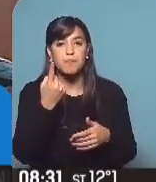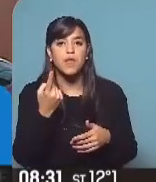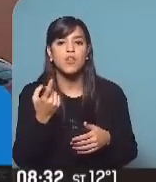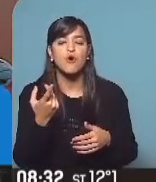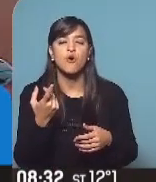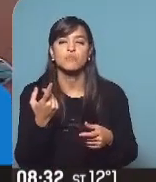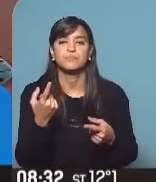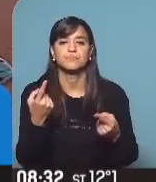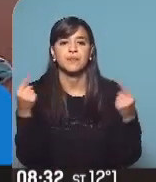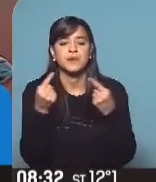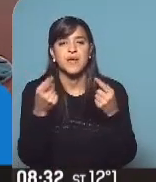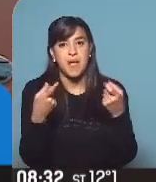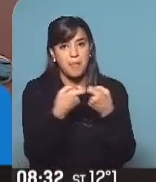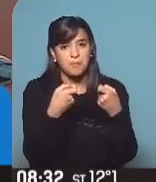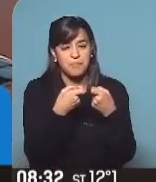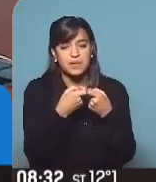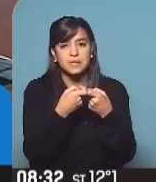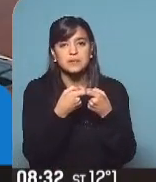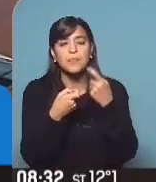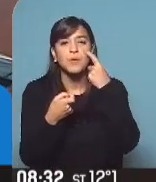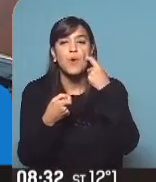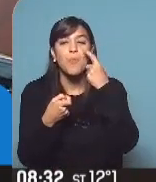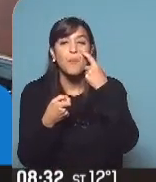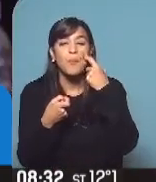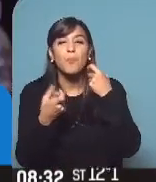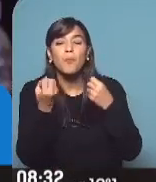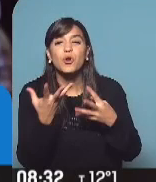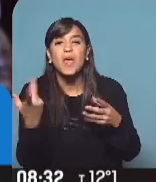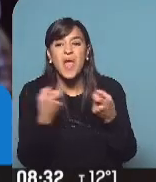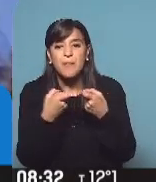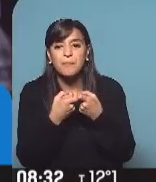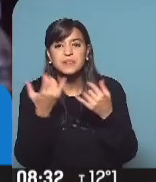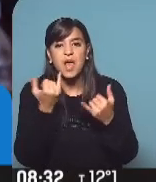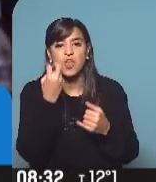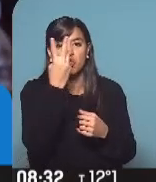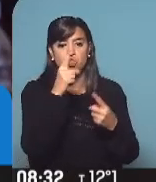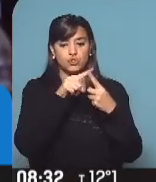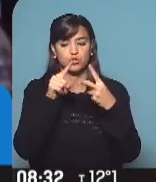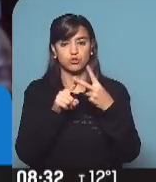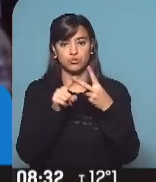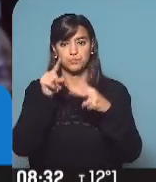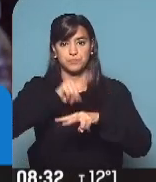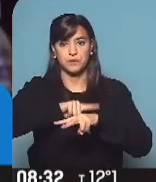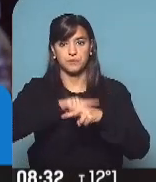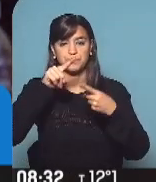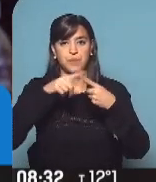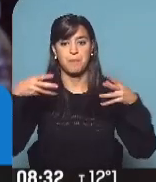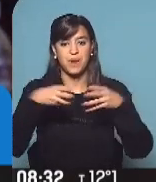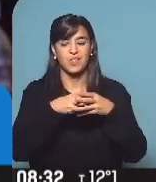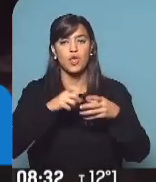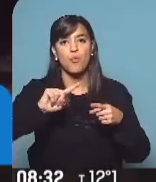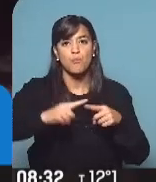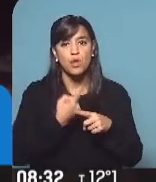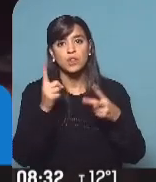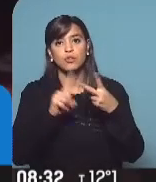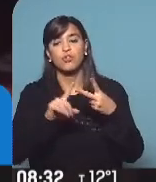dicotomía lo de las empresas porque hasta aquí las empresas podían hay dos grandes tiempos en el financiamiento de la política una los partidos políticos y otras